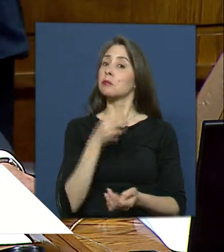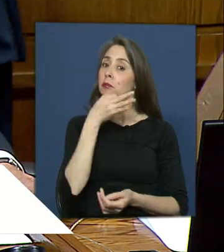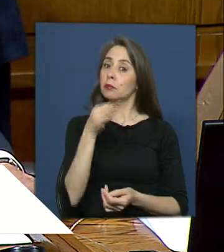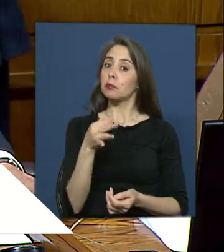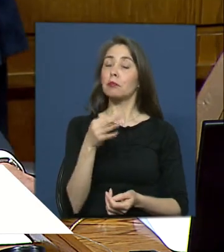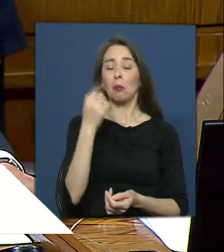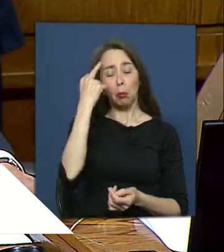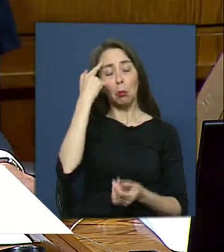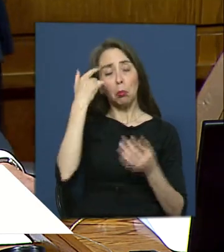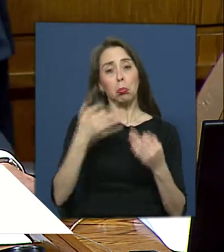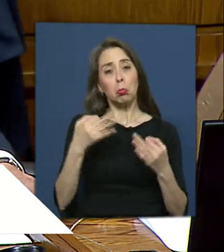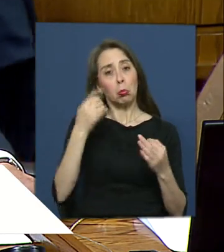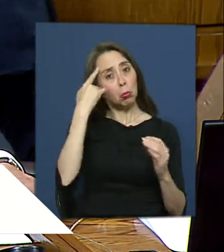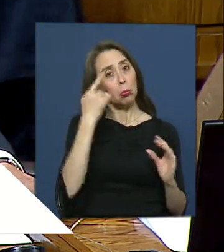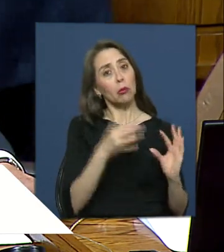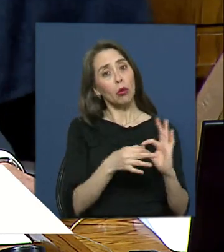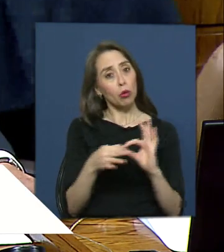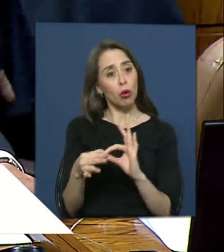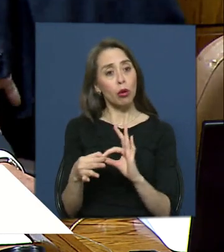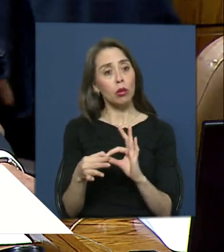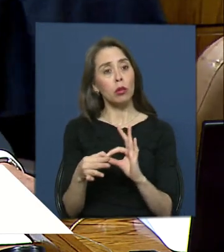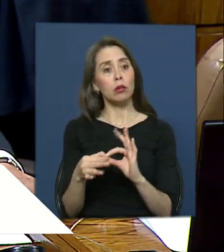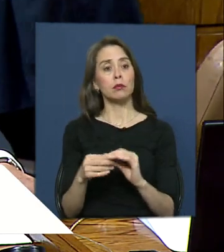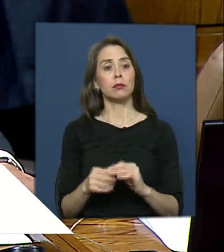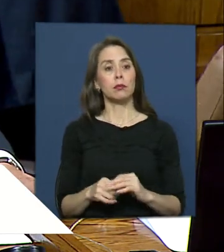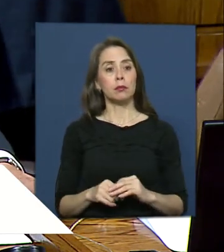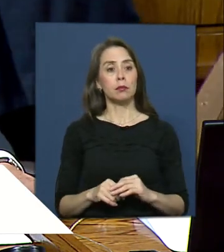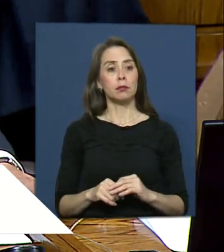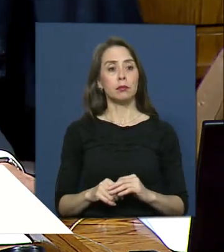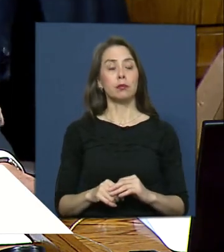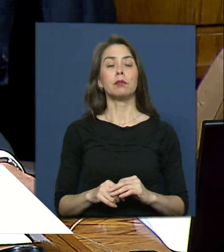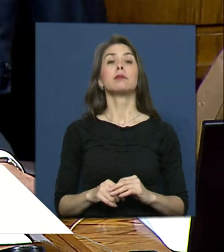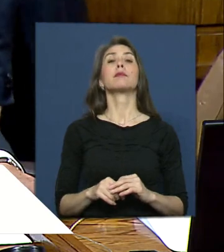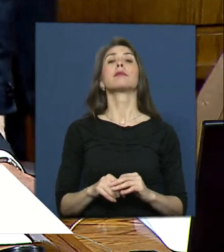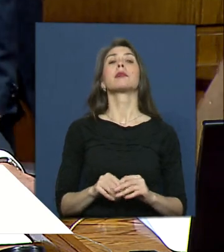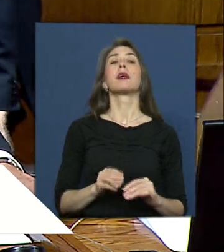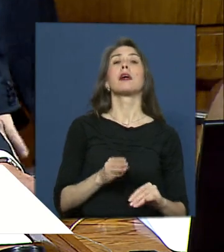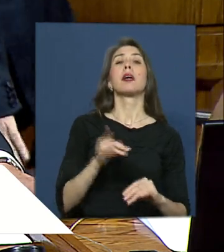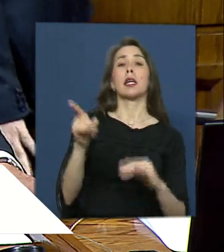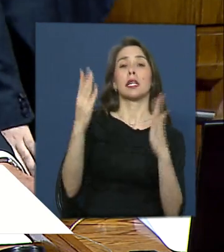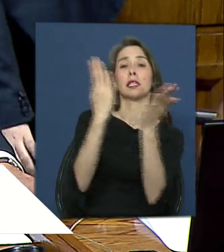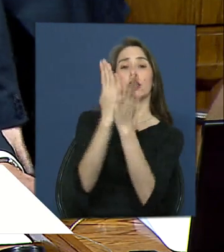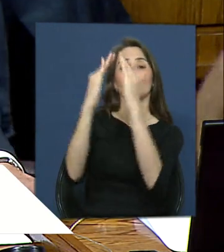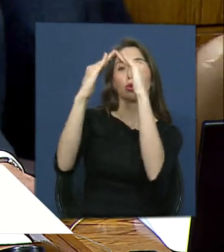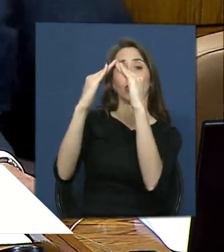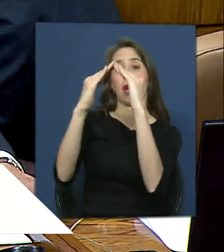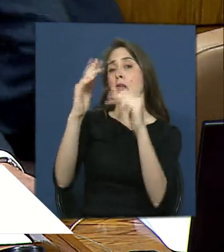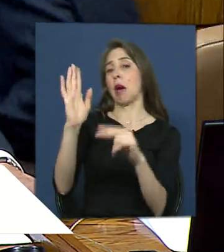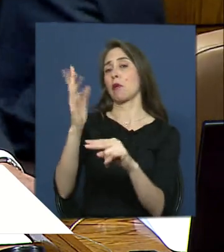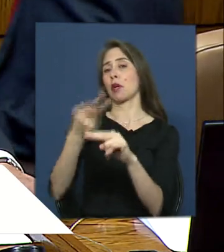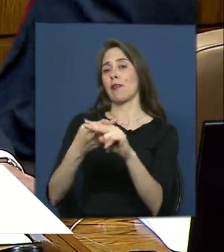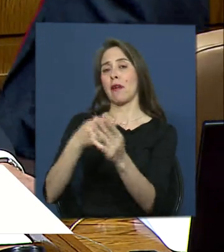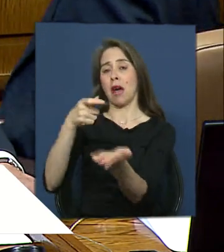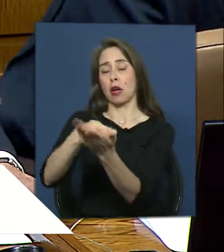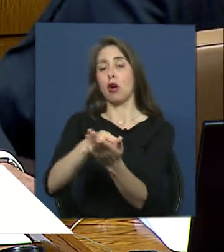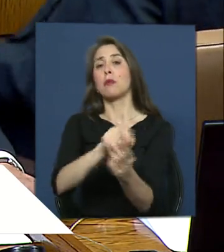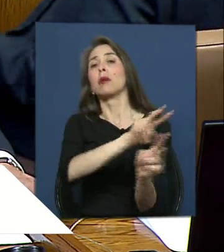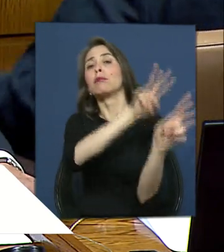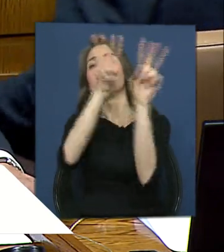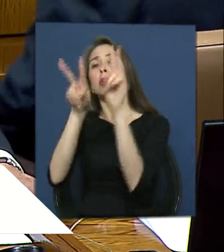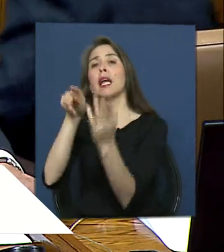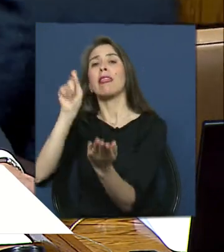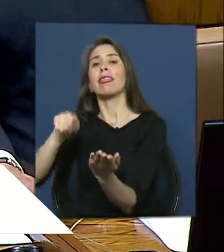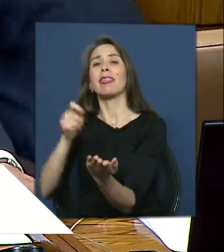toda lógica. Habrá de por medio tasaciones válidas, más de